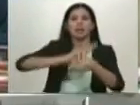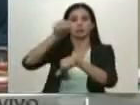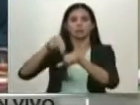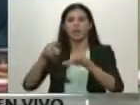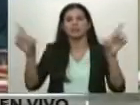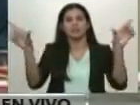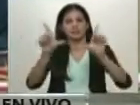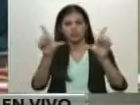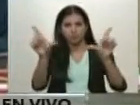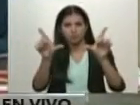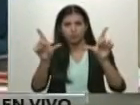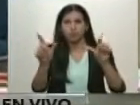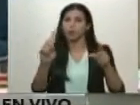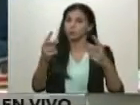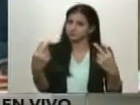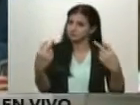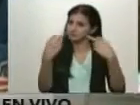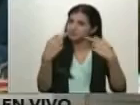televisoras,